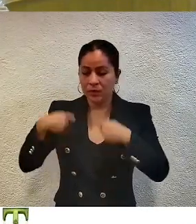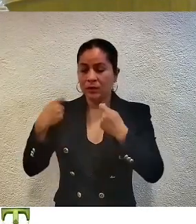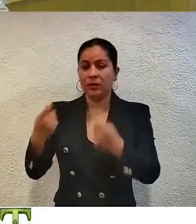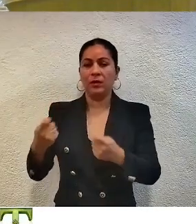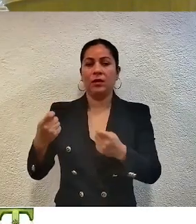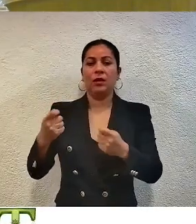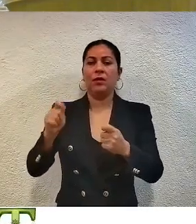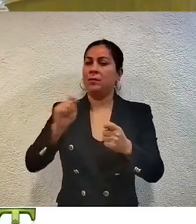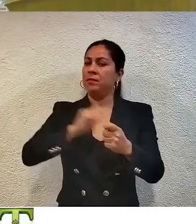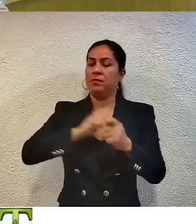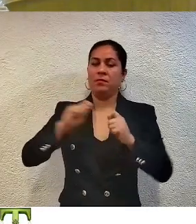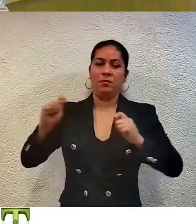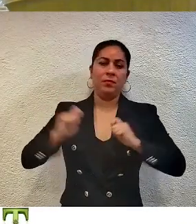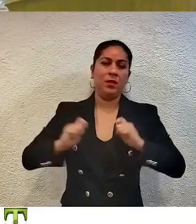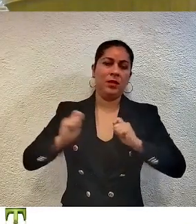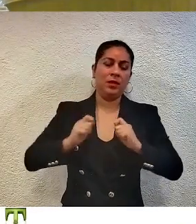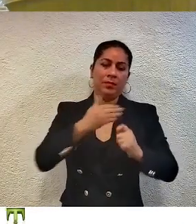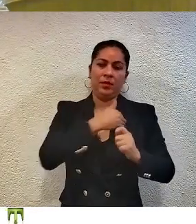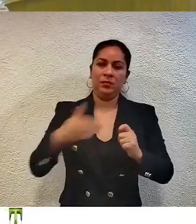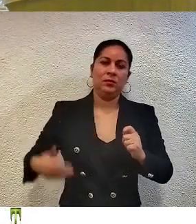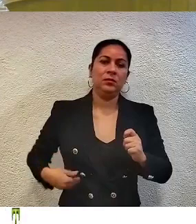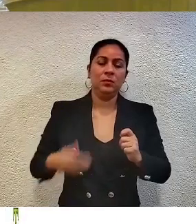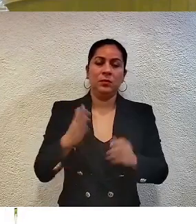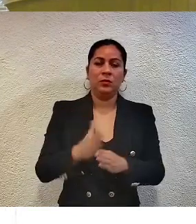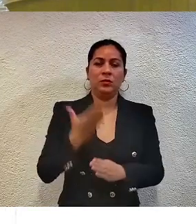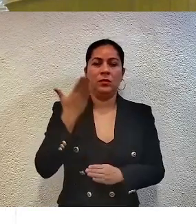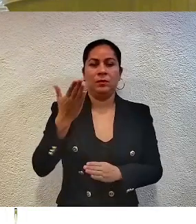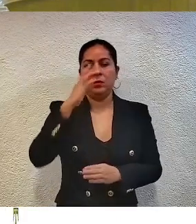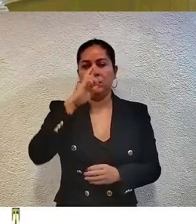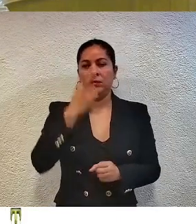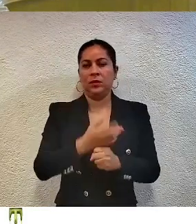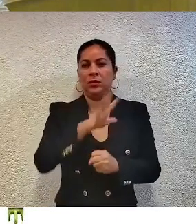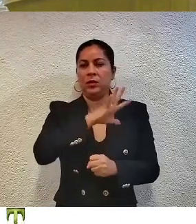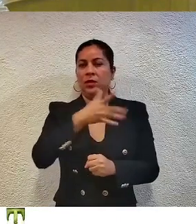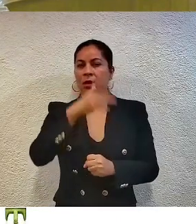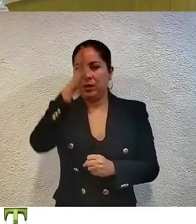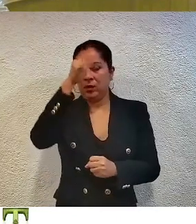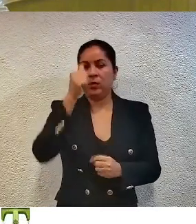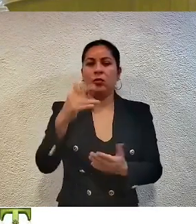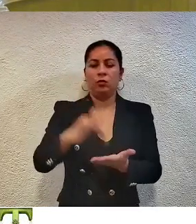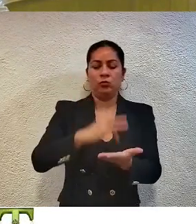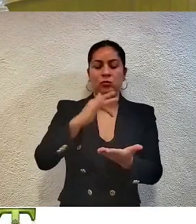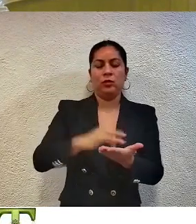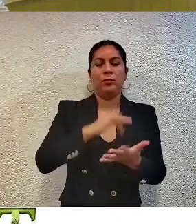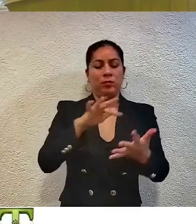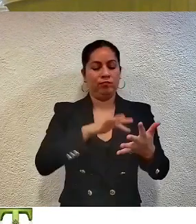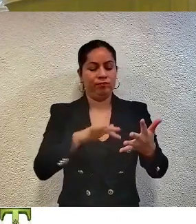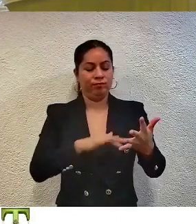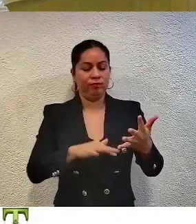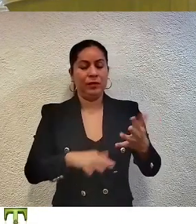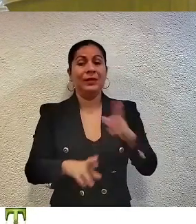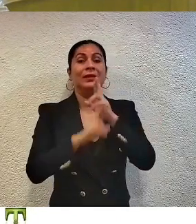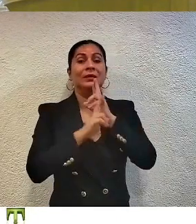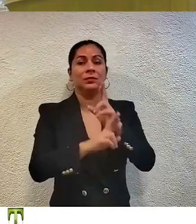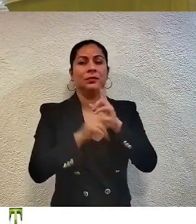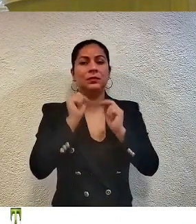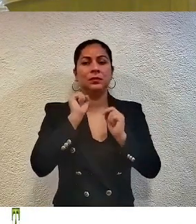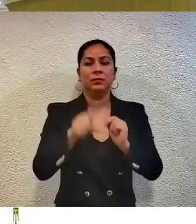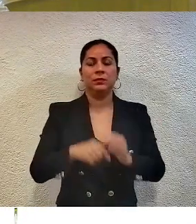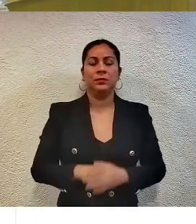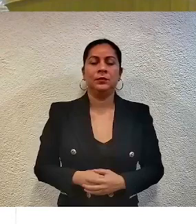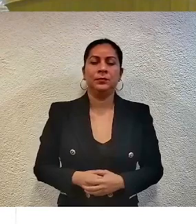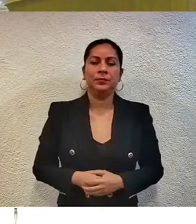la ponencia a mi cargo. Por lo tanto, le solicito al secretario general de acuerdos nos apoye con la cuenta y los resolutivos del mismo.